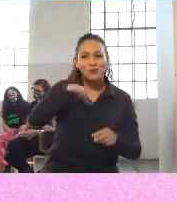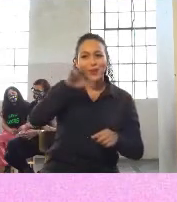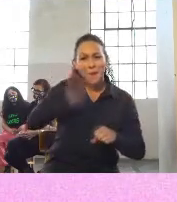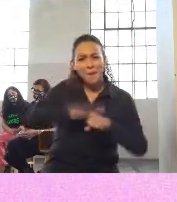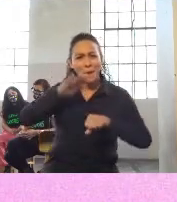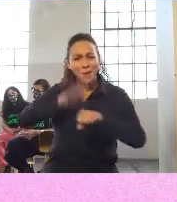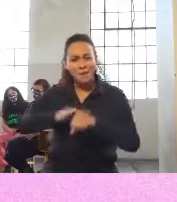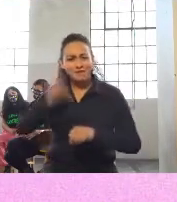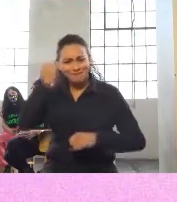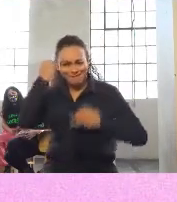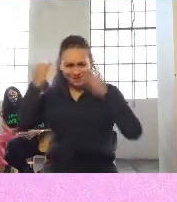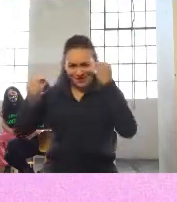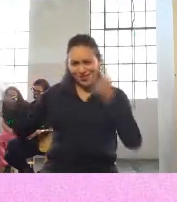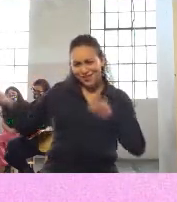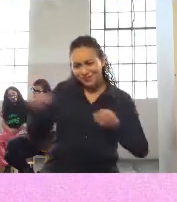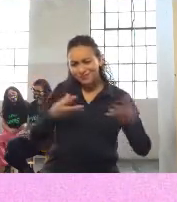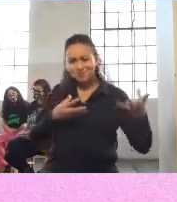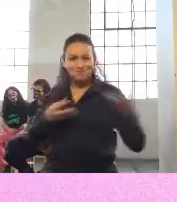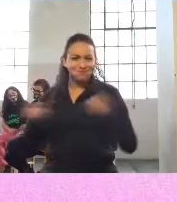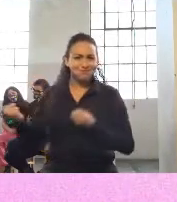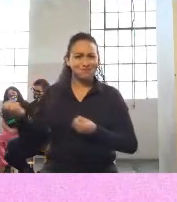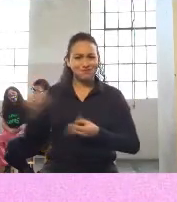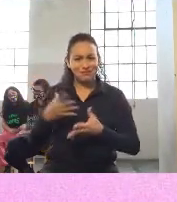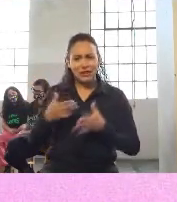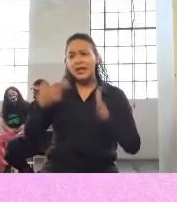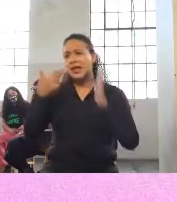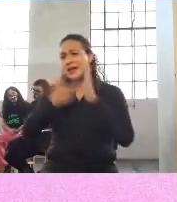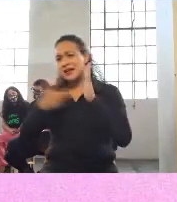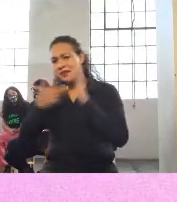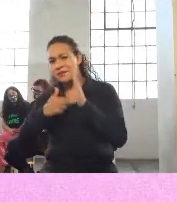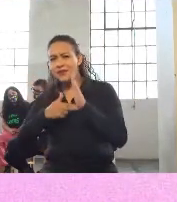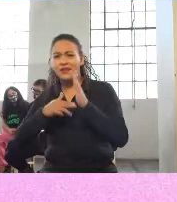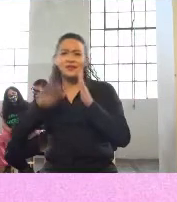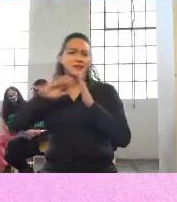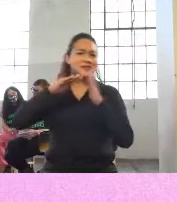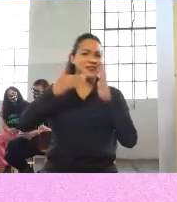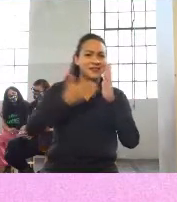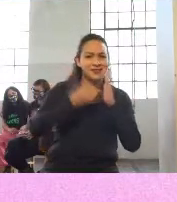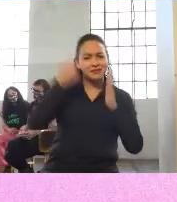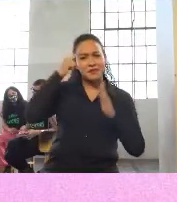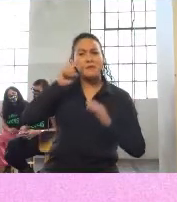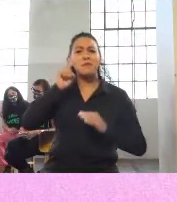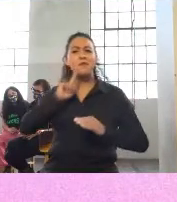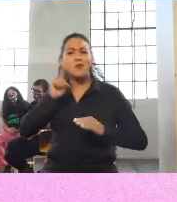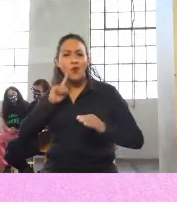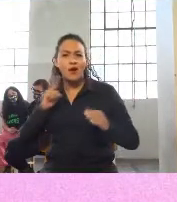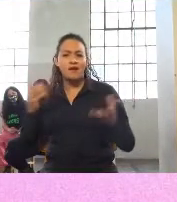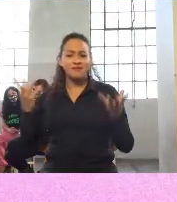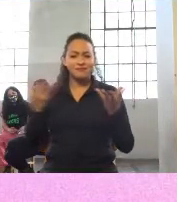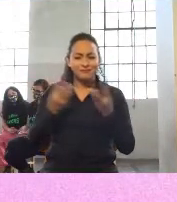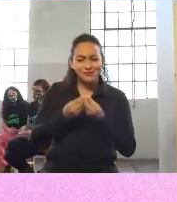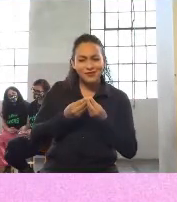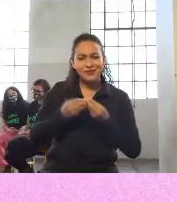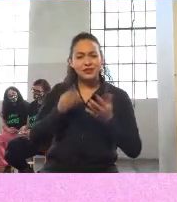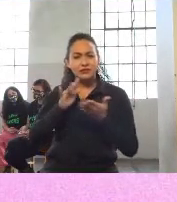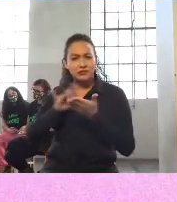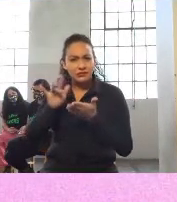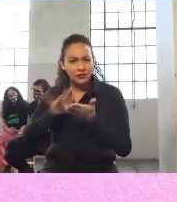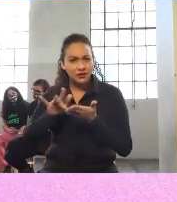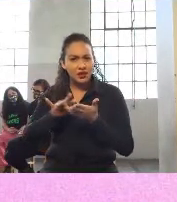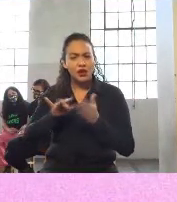y derivarlo hacia tanto herramientas como estrategias que incidan positivamente en cuestiones, por ejemplo,